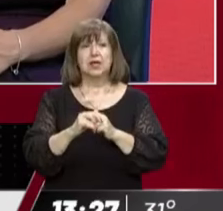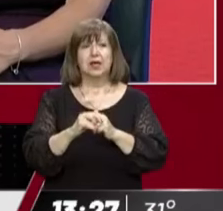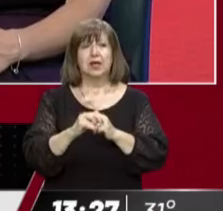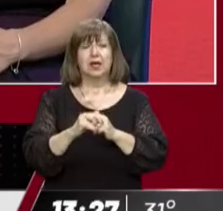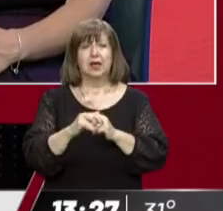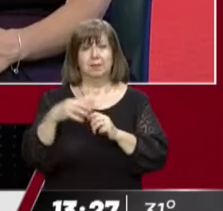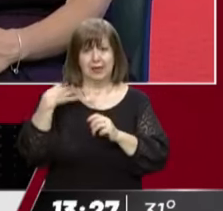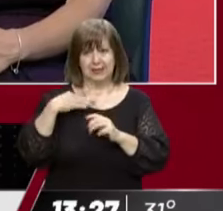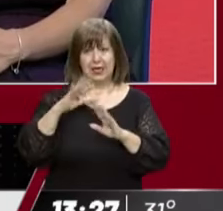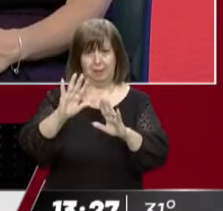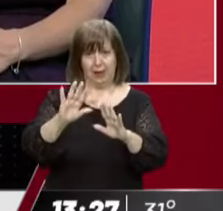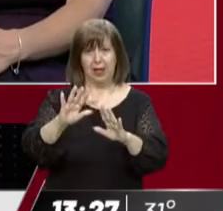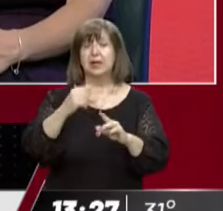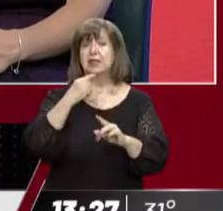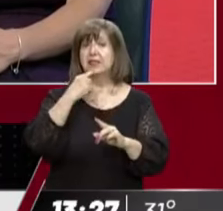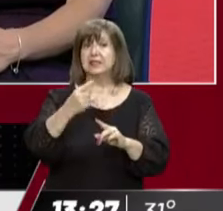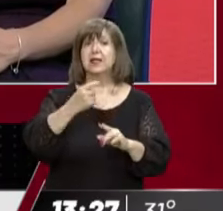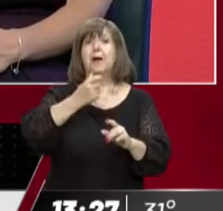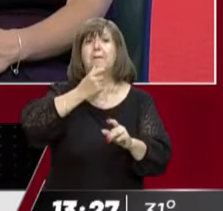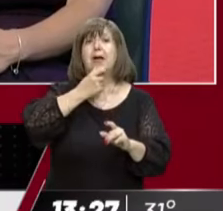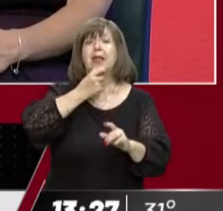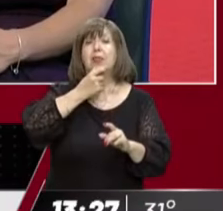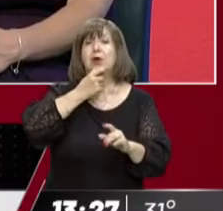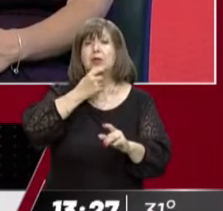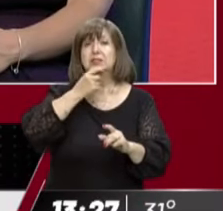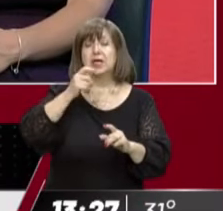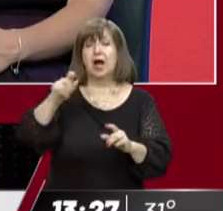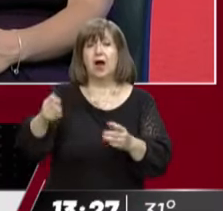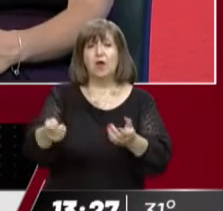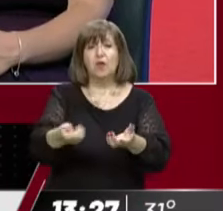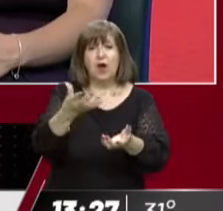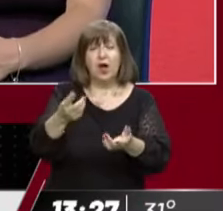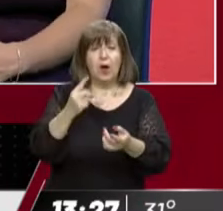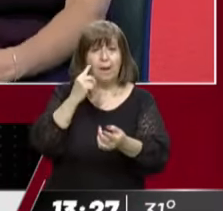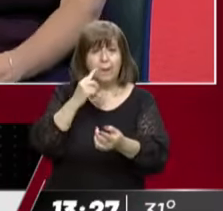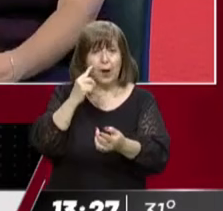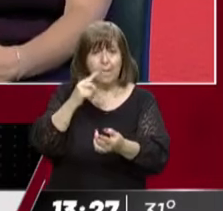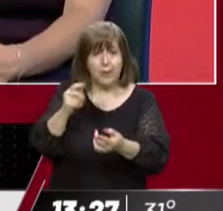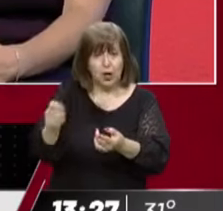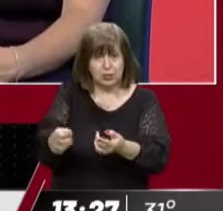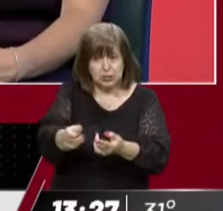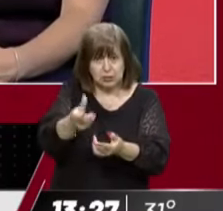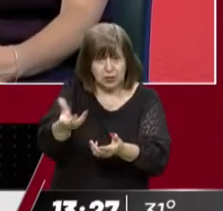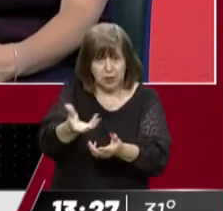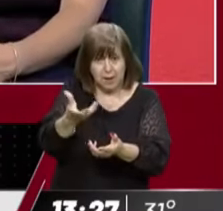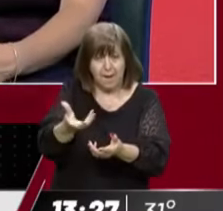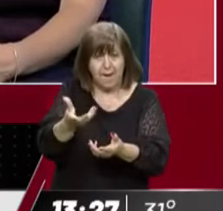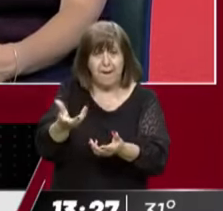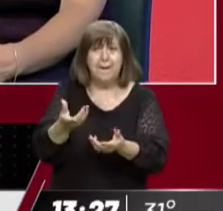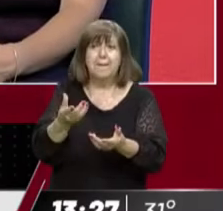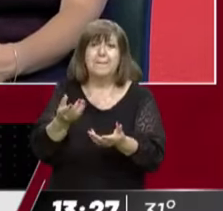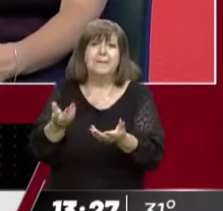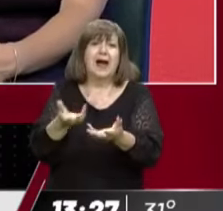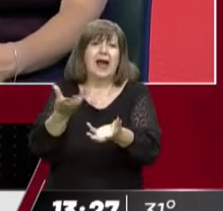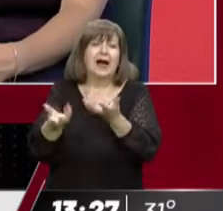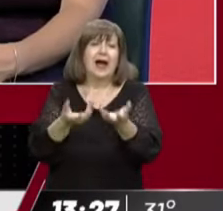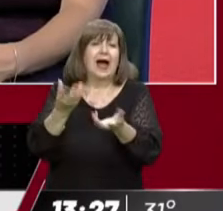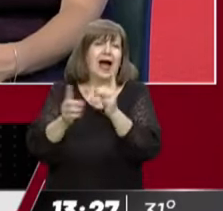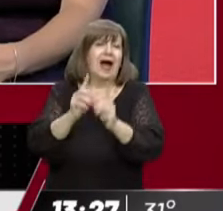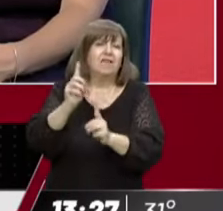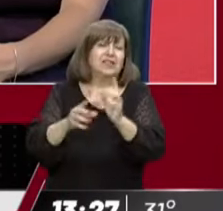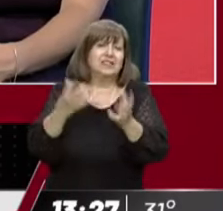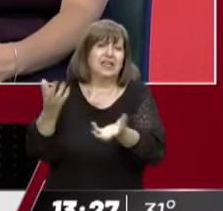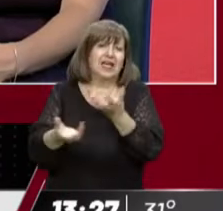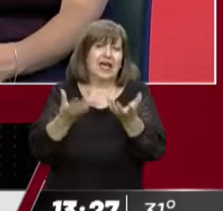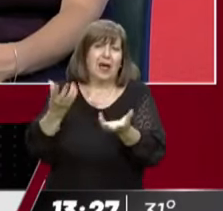Marcia, hay una diferencia muy grande que en Mendoza el fuego es intencional la mayoría de las veces para que quemar los campos para